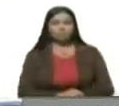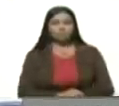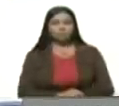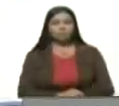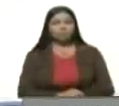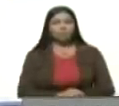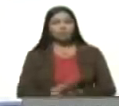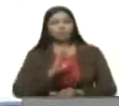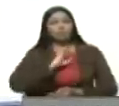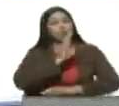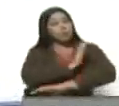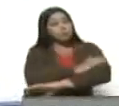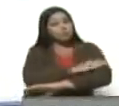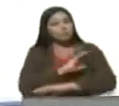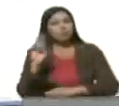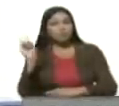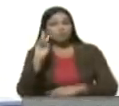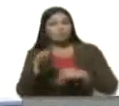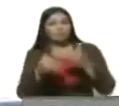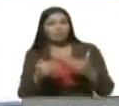de las oposiciones en Venezuela.